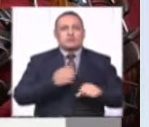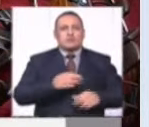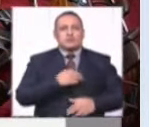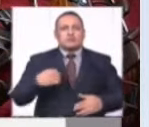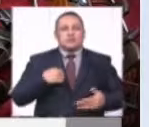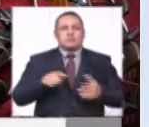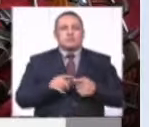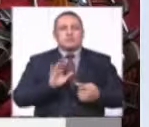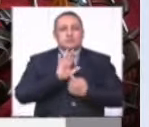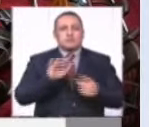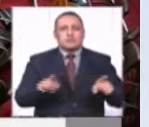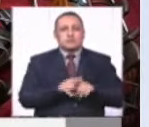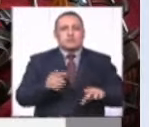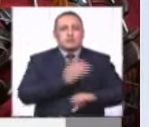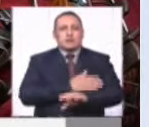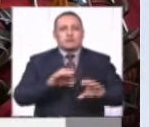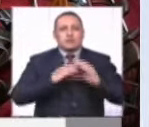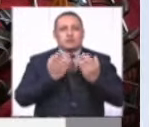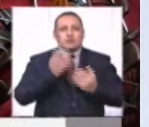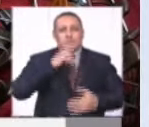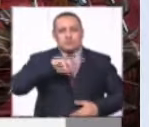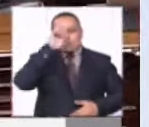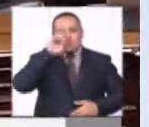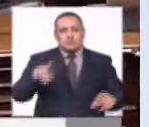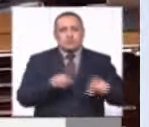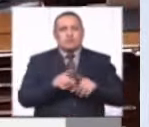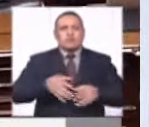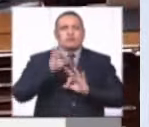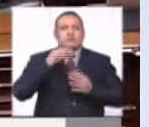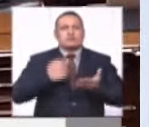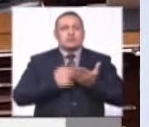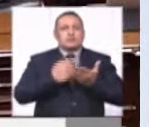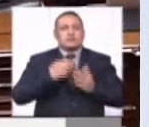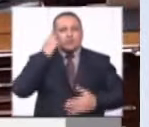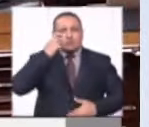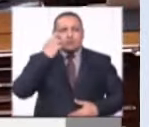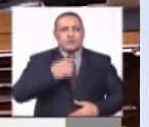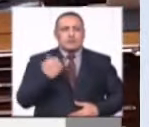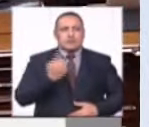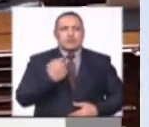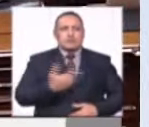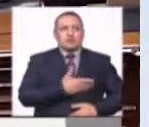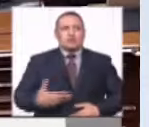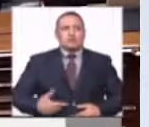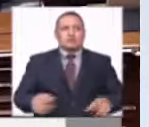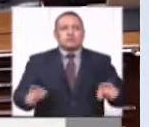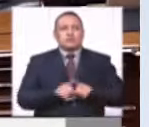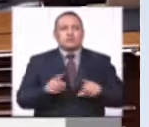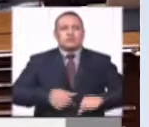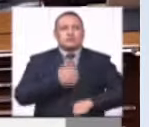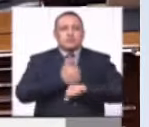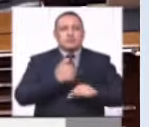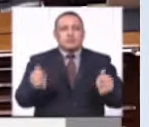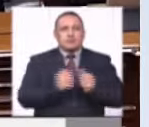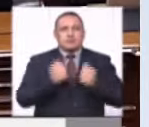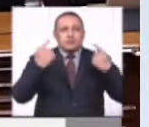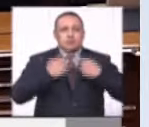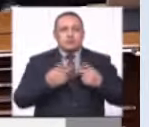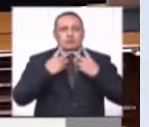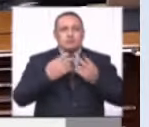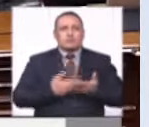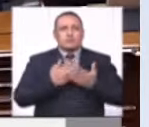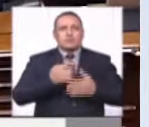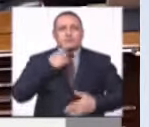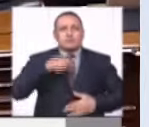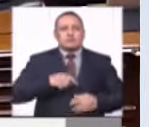debe presentarse ante el Parlamento para exponer y debatir la política general del gobierno y las principales medidas que